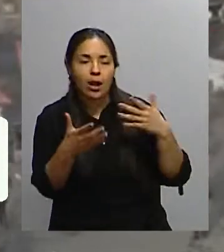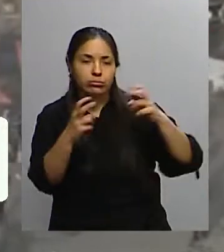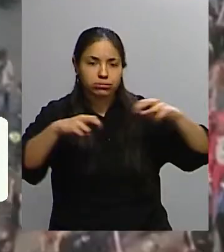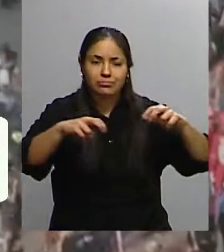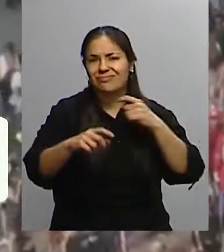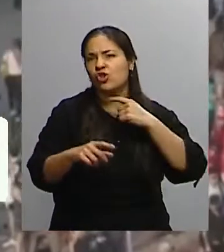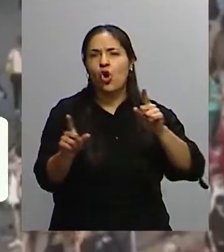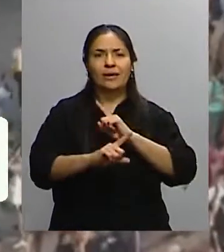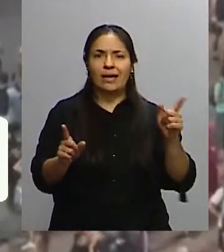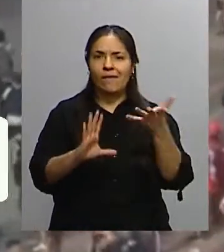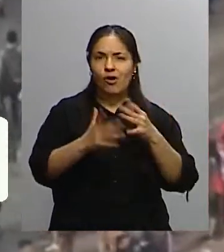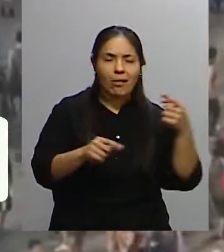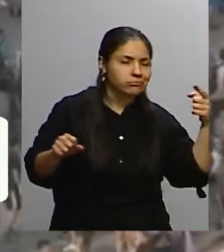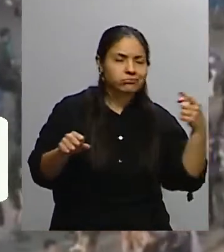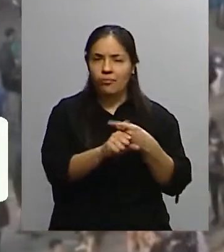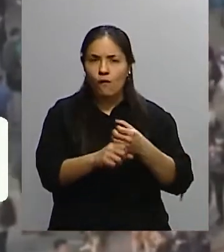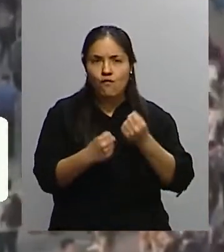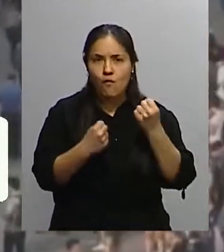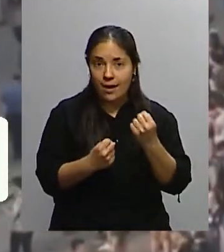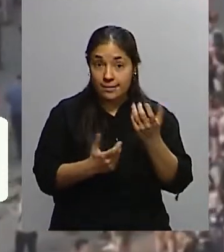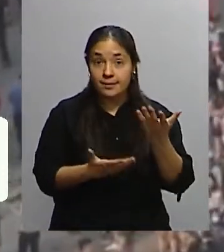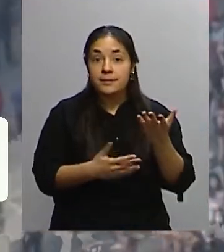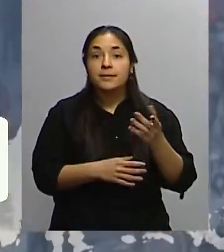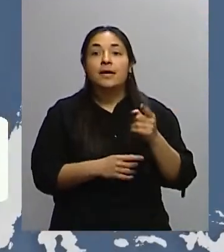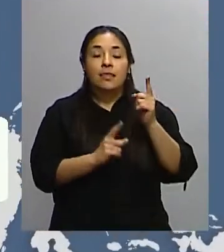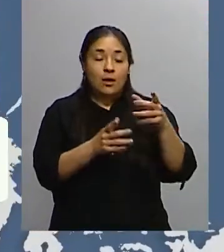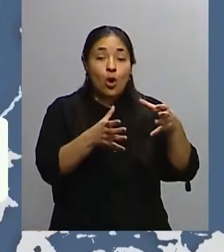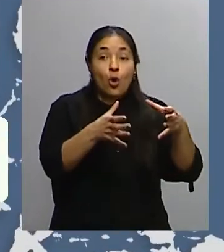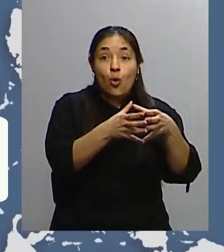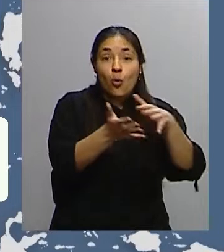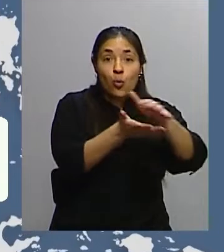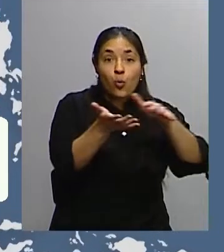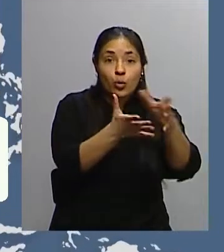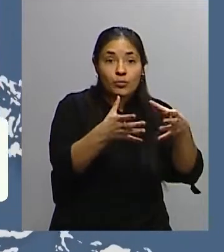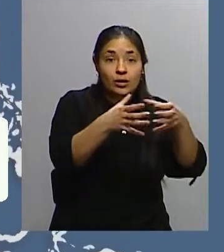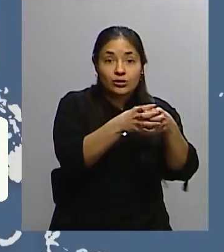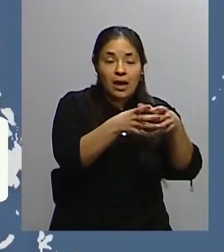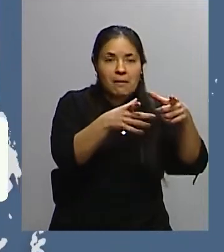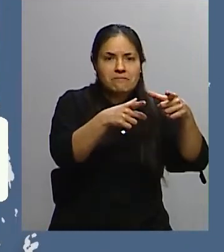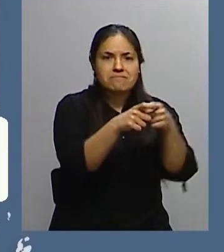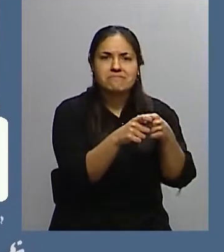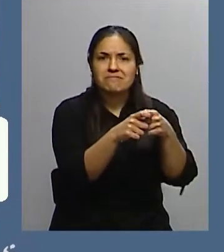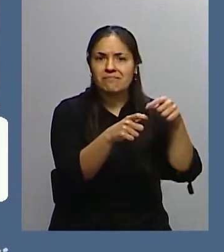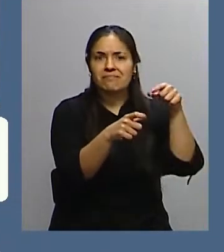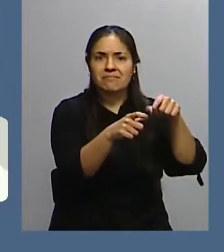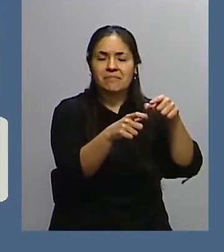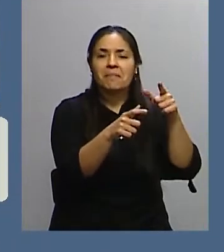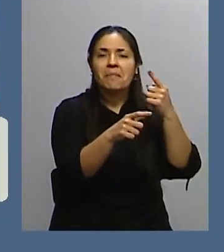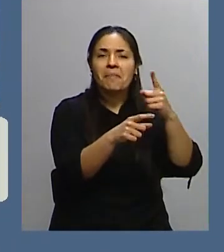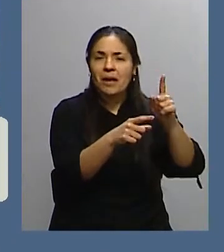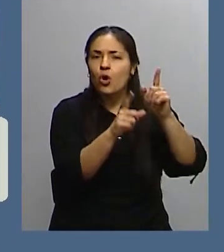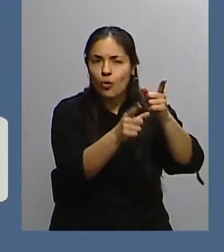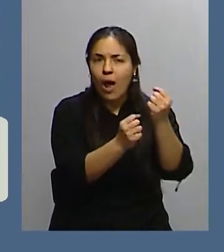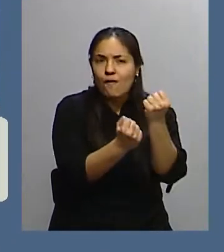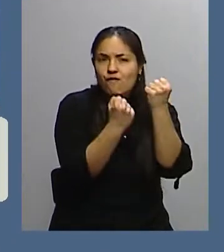en cambio hay un mundo muy grande, mayoritario, pero que no tiene orgánicas muy centralizadas y están